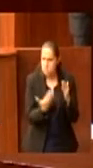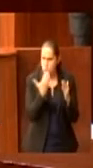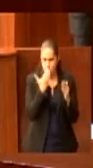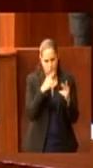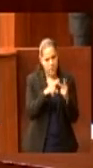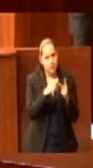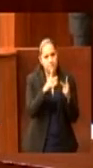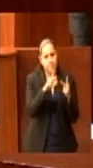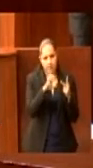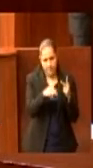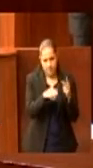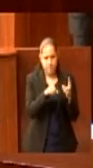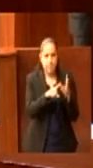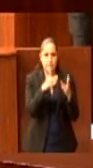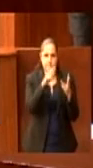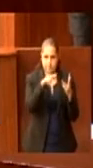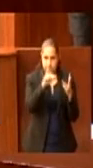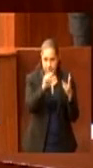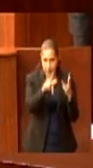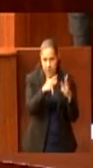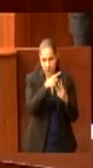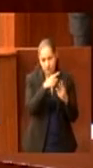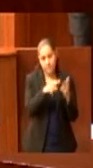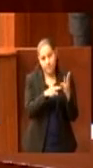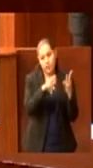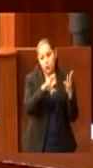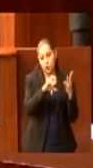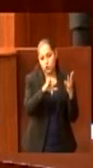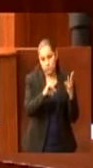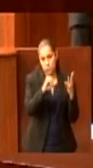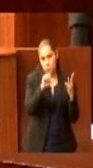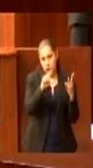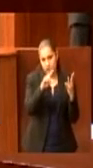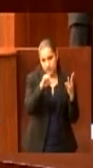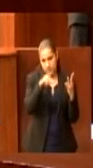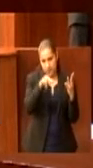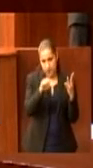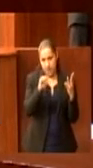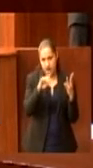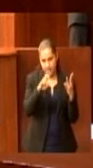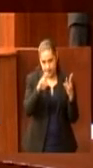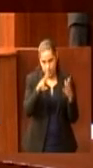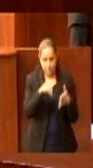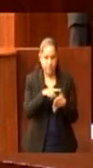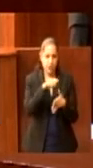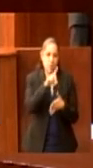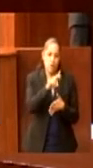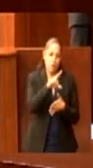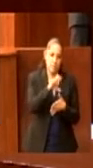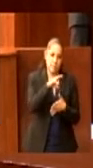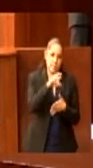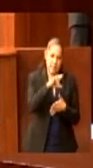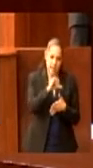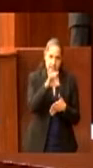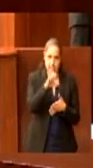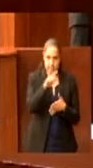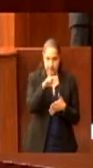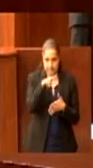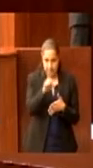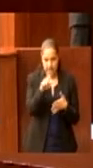de méxico nueva alianza rocío adriana abreu artiñano dulce maría cervera cetina